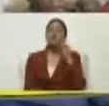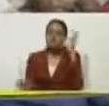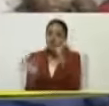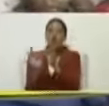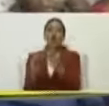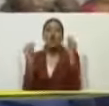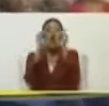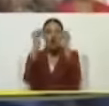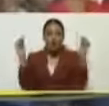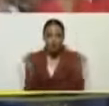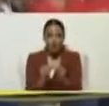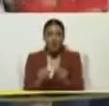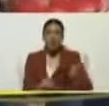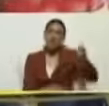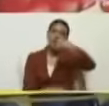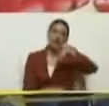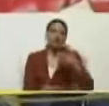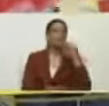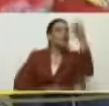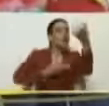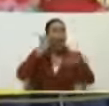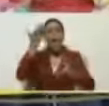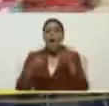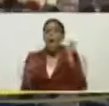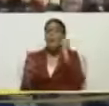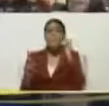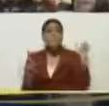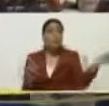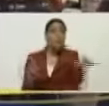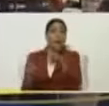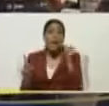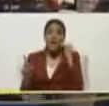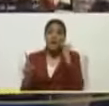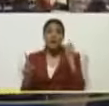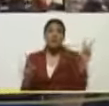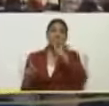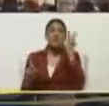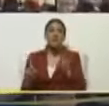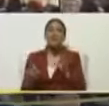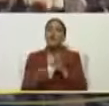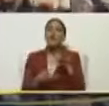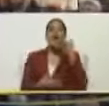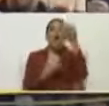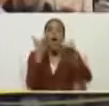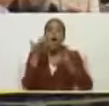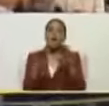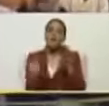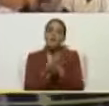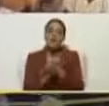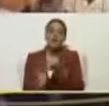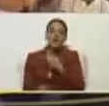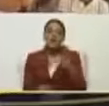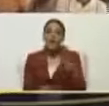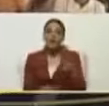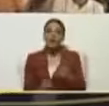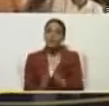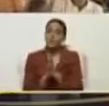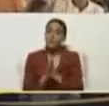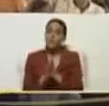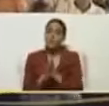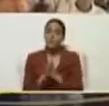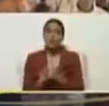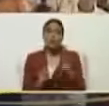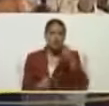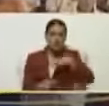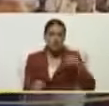creo que ese es el clamor que tenemos las mujeres venezolanas, de ser escuchadas en este sentido. Decía mi abuela, de granito